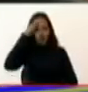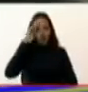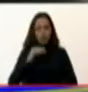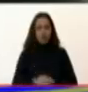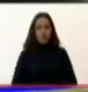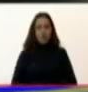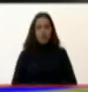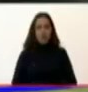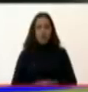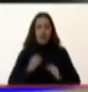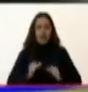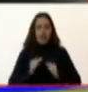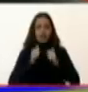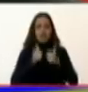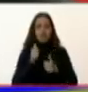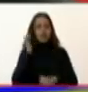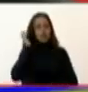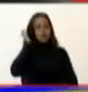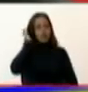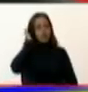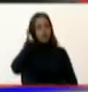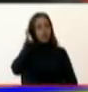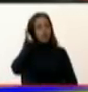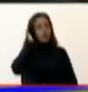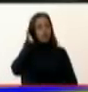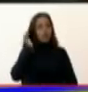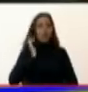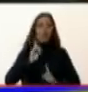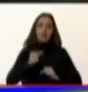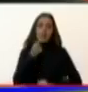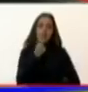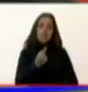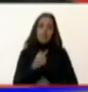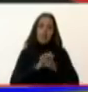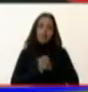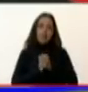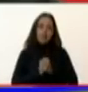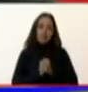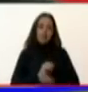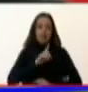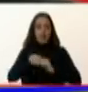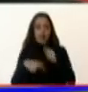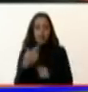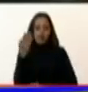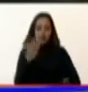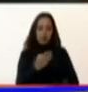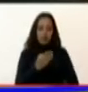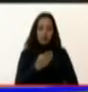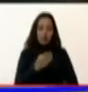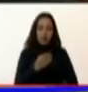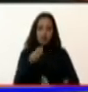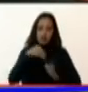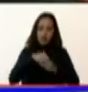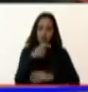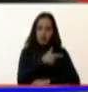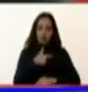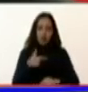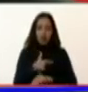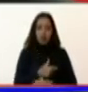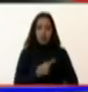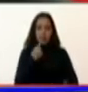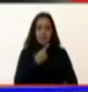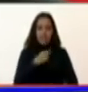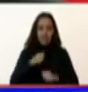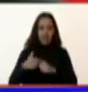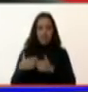arte del mundialismo. También le decíamos a nuestros amigos que luego llegaron al poder, le decíamos la